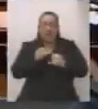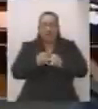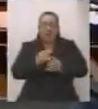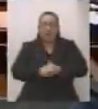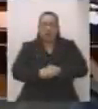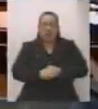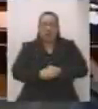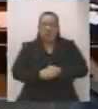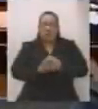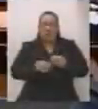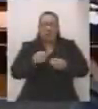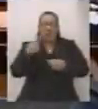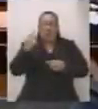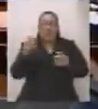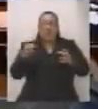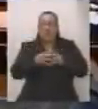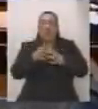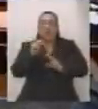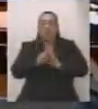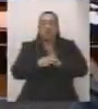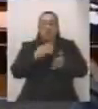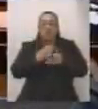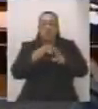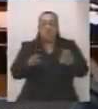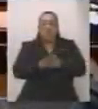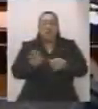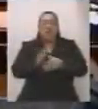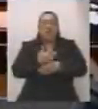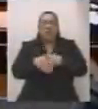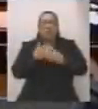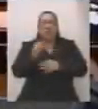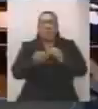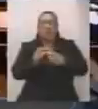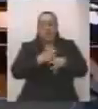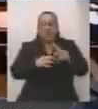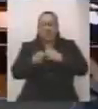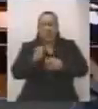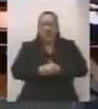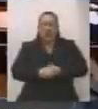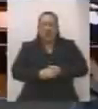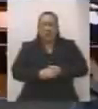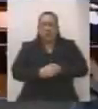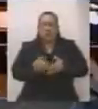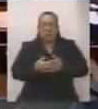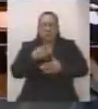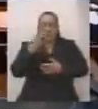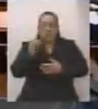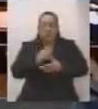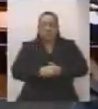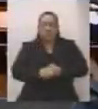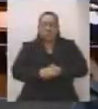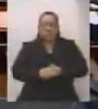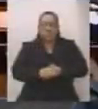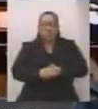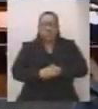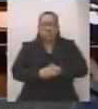internacional, ¿por qué la globalización no ha reducido la desigualdad en las economías emergentes? Una nueva teoría. El expositor